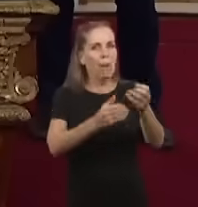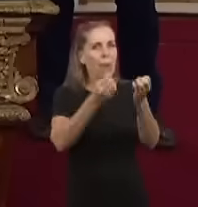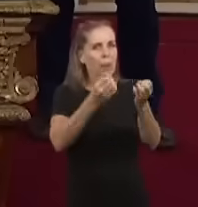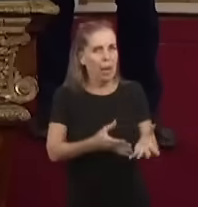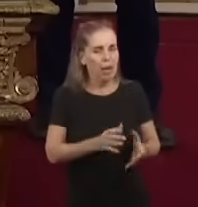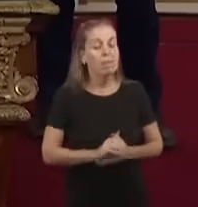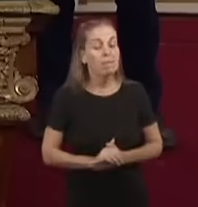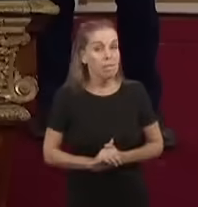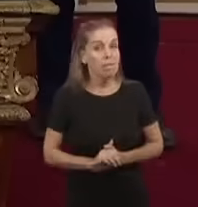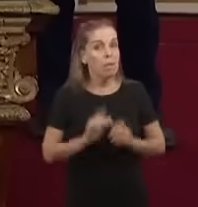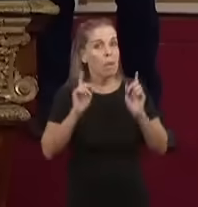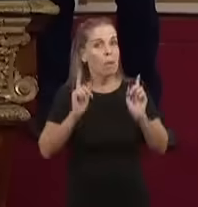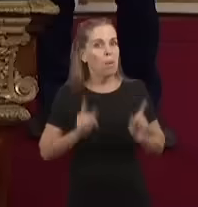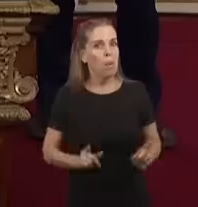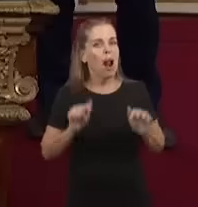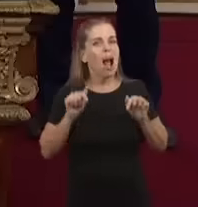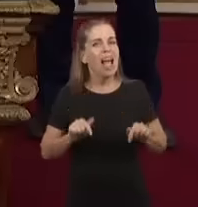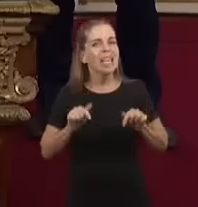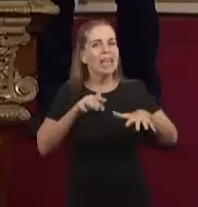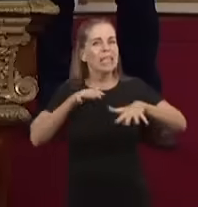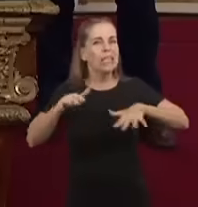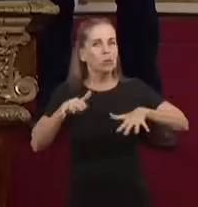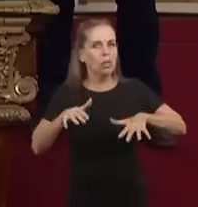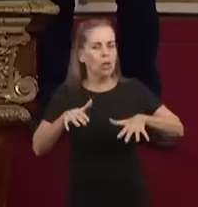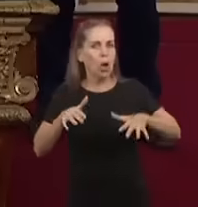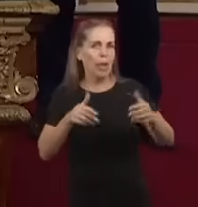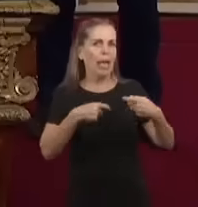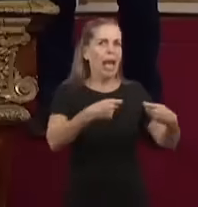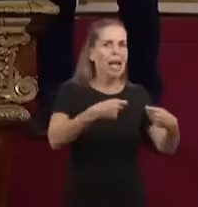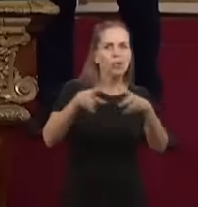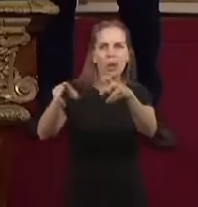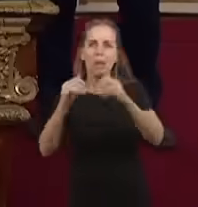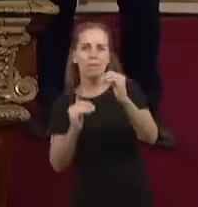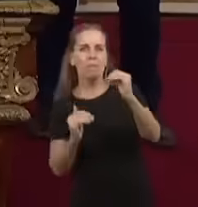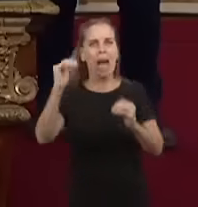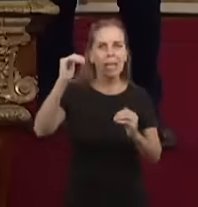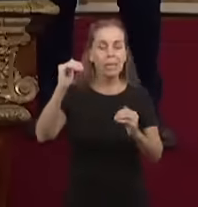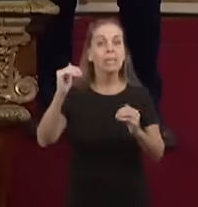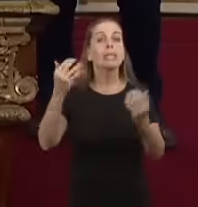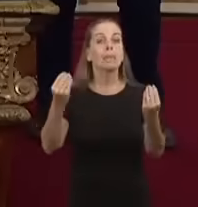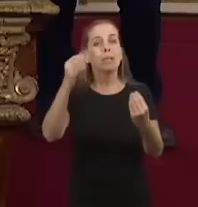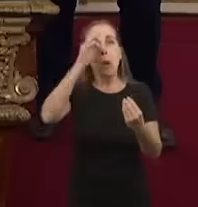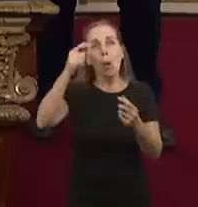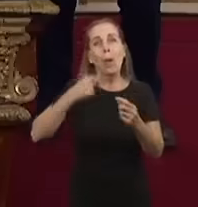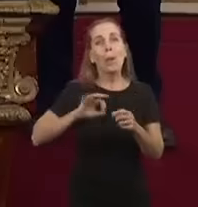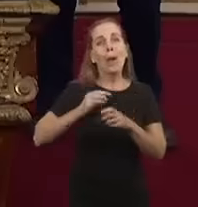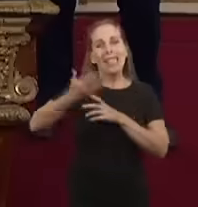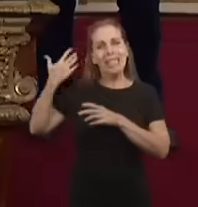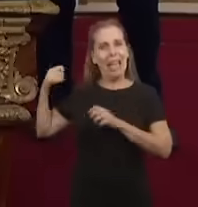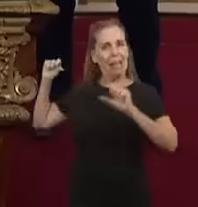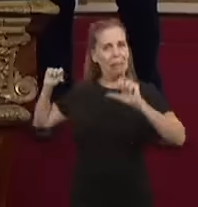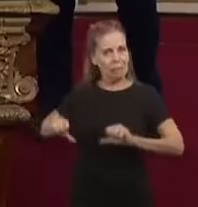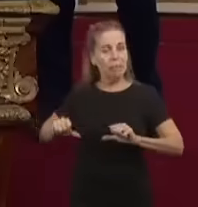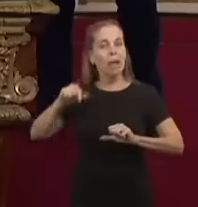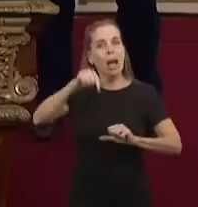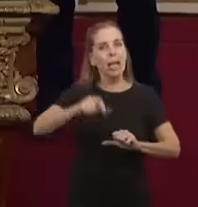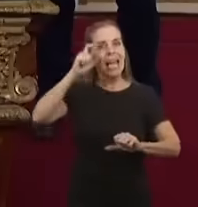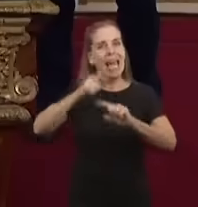este milagro económico que ha sido lograr superar y financiero trimestral luego de casi 20 años habiendo recibido la herencia que